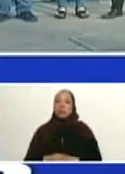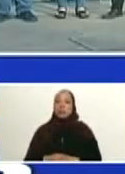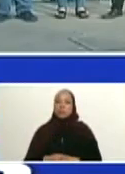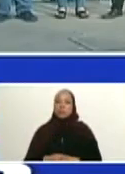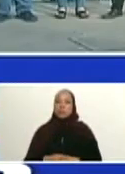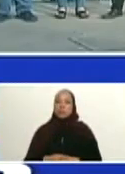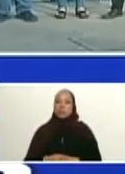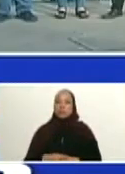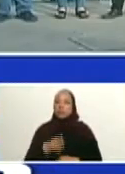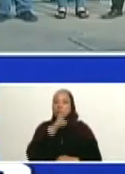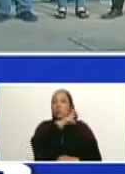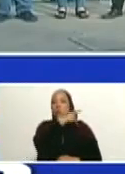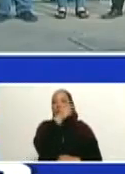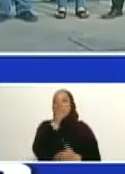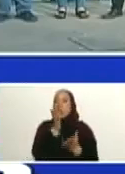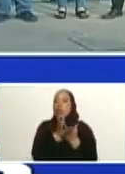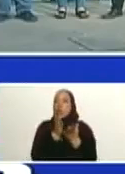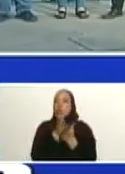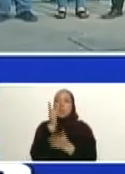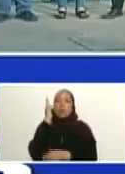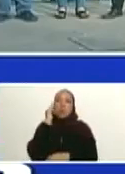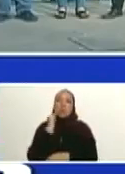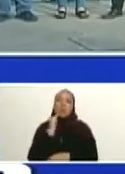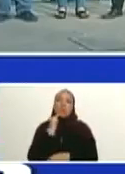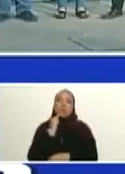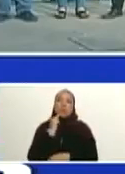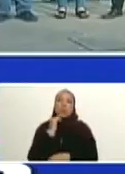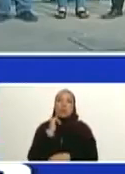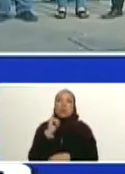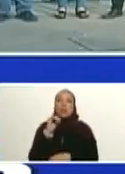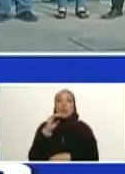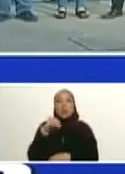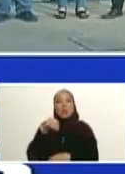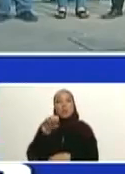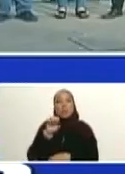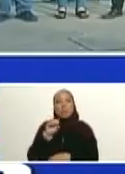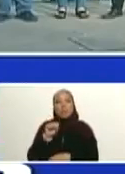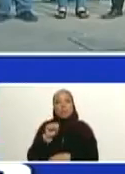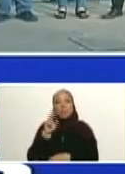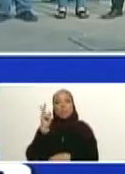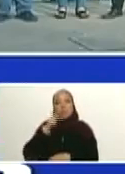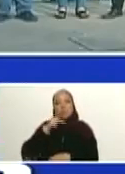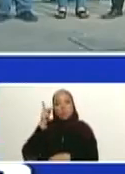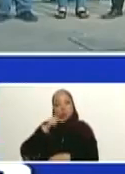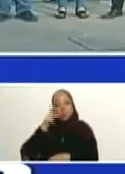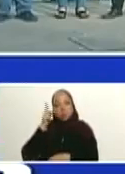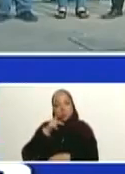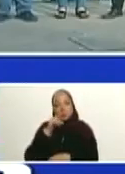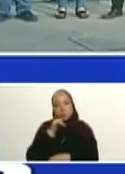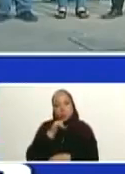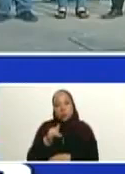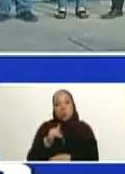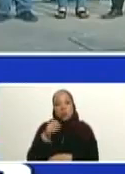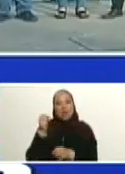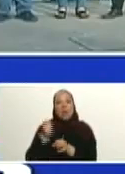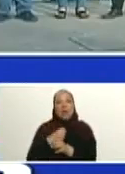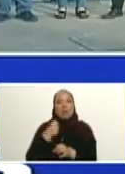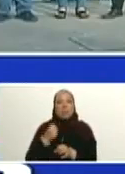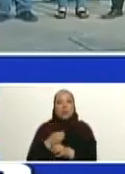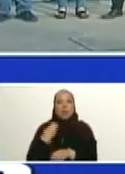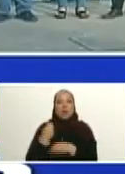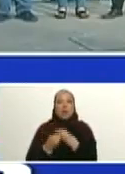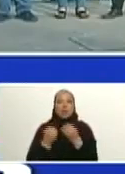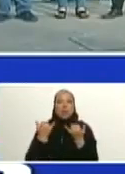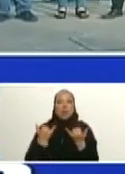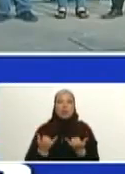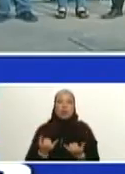la directora de la Escuela Bolivariana, Inés Lucía Yepes, la profesora Deiris Barrio. Y lo